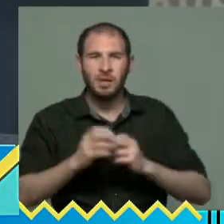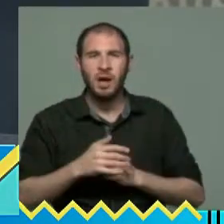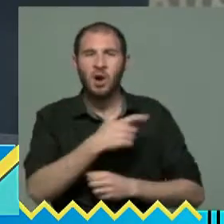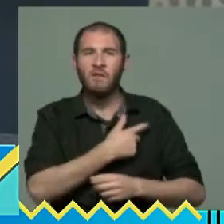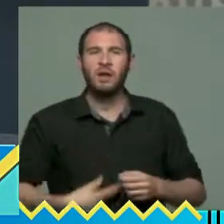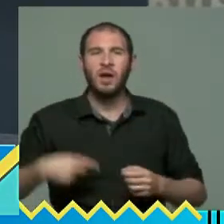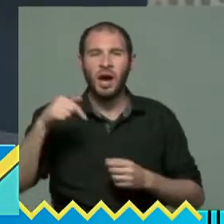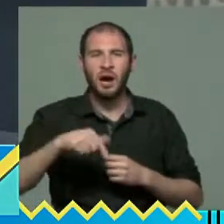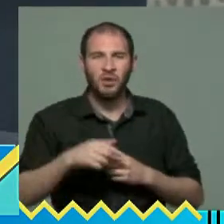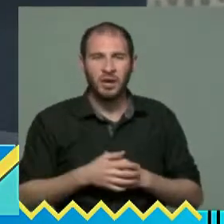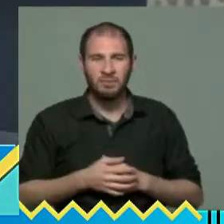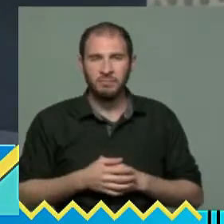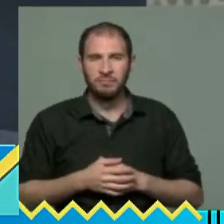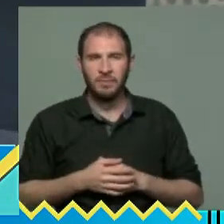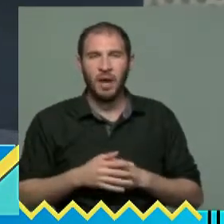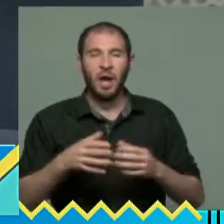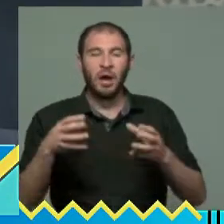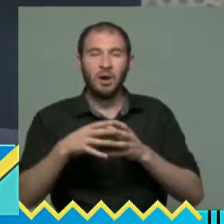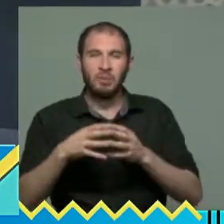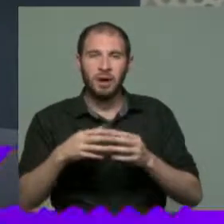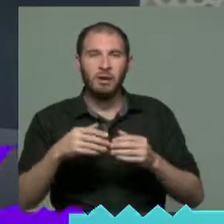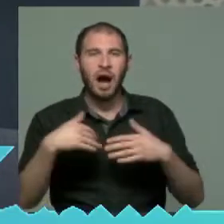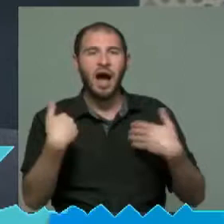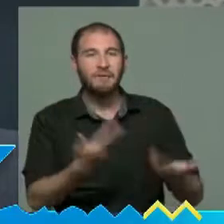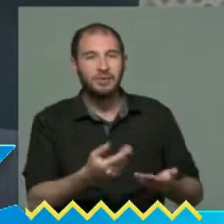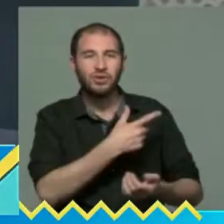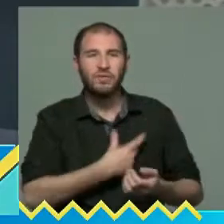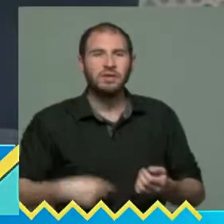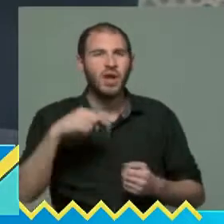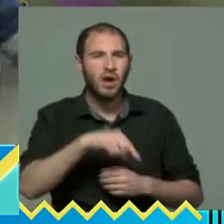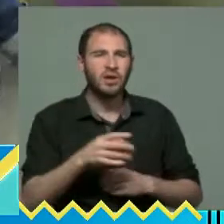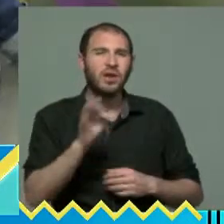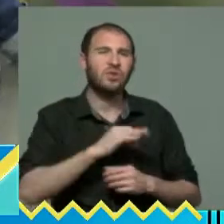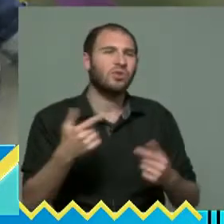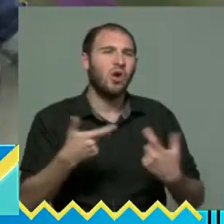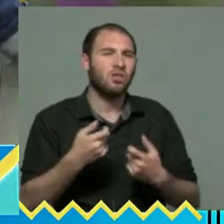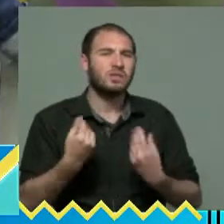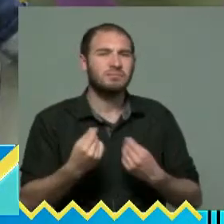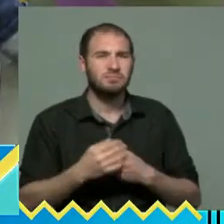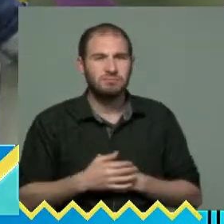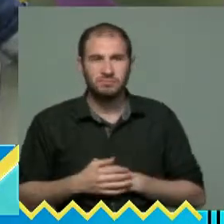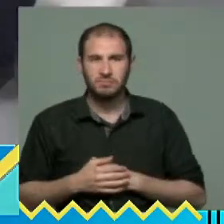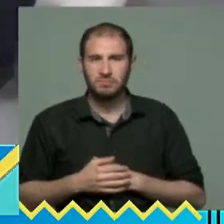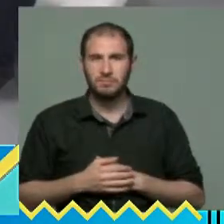gobierno actual? ¿Será un partido funcional al gobierno actual o no? ¿Cómo lo...?